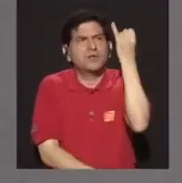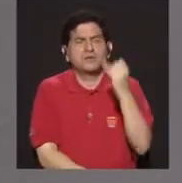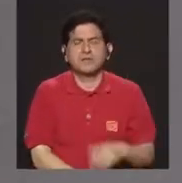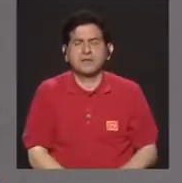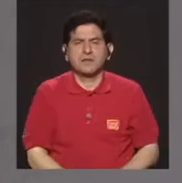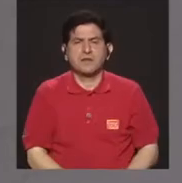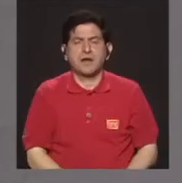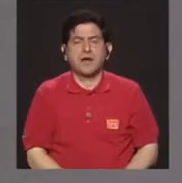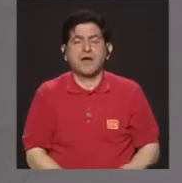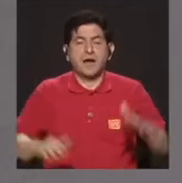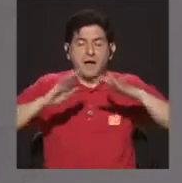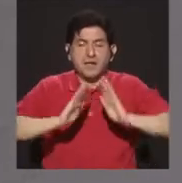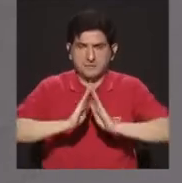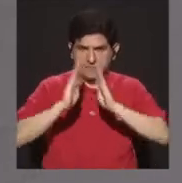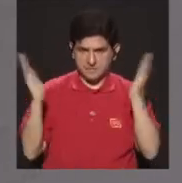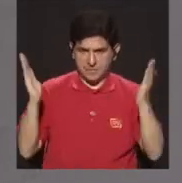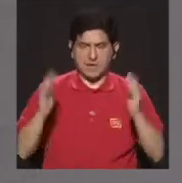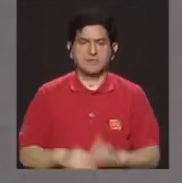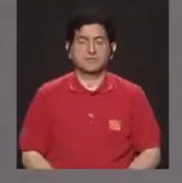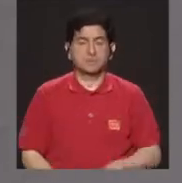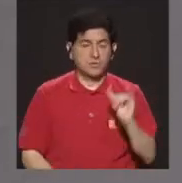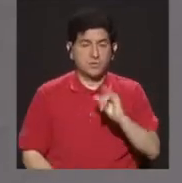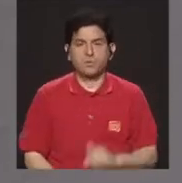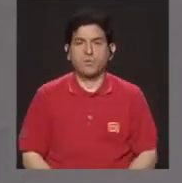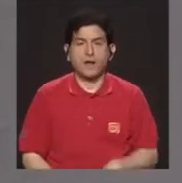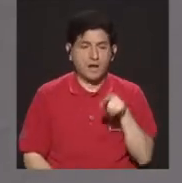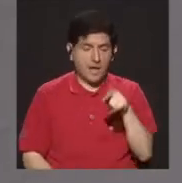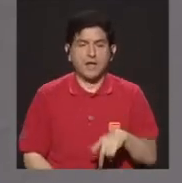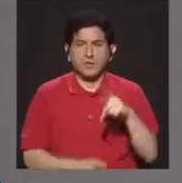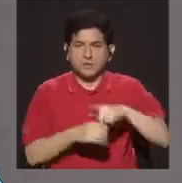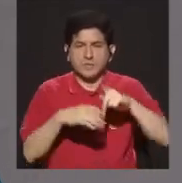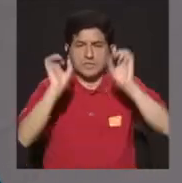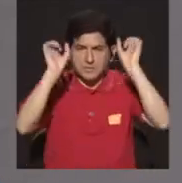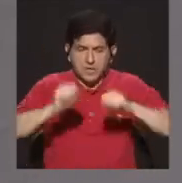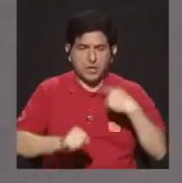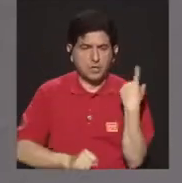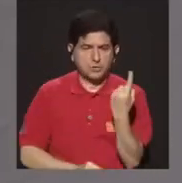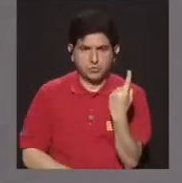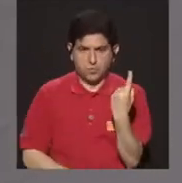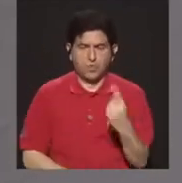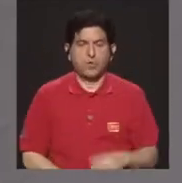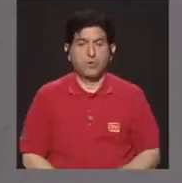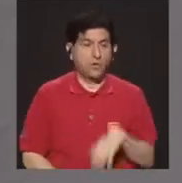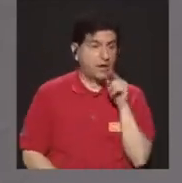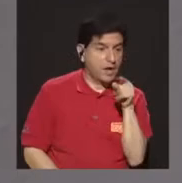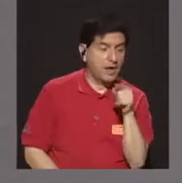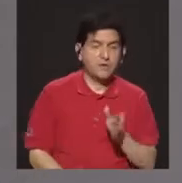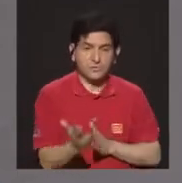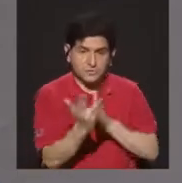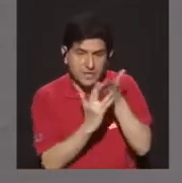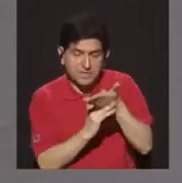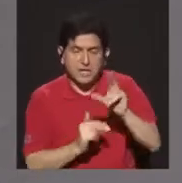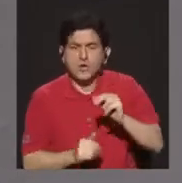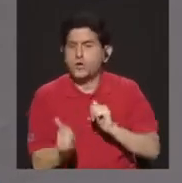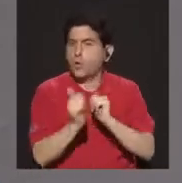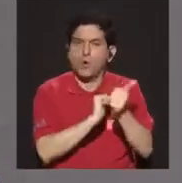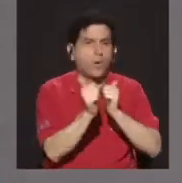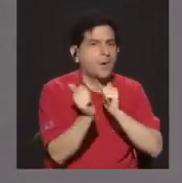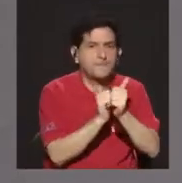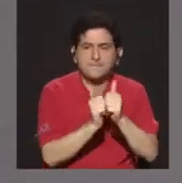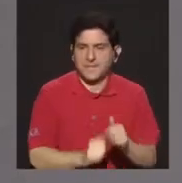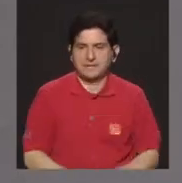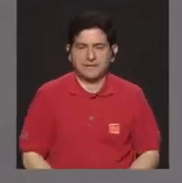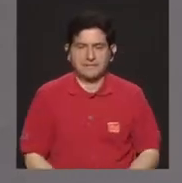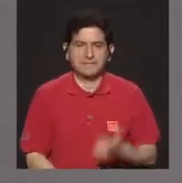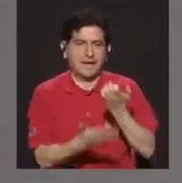abre un espacio específico y se van a abrir concursos sólo para ellos es decir que quien quiere acceder a un medio de comunicación este tipo no tenga que competir